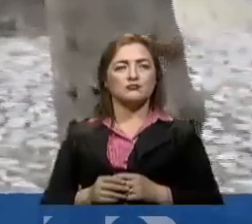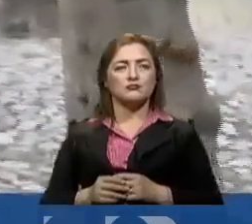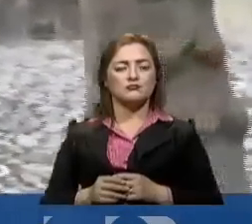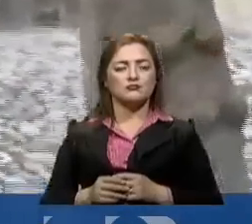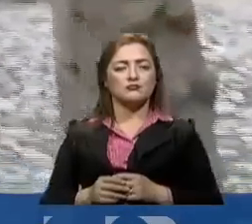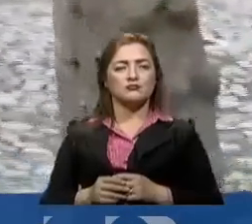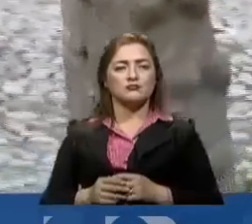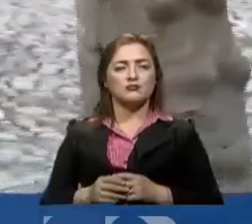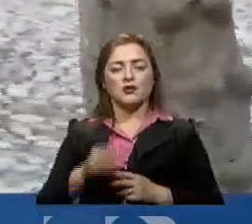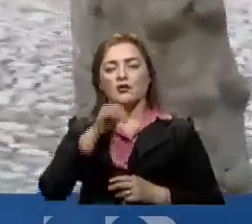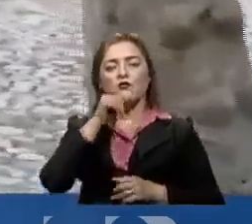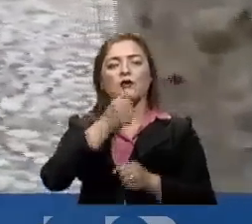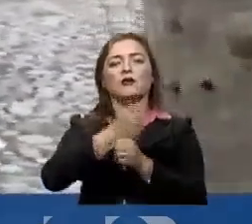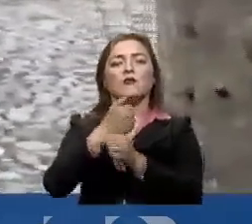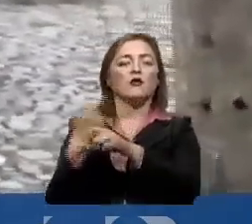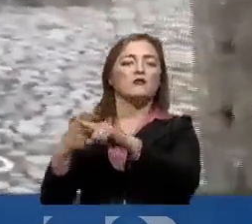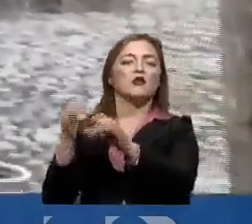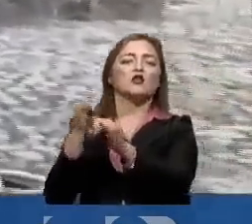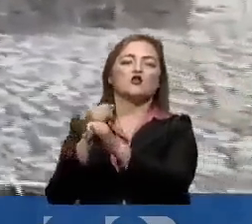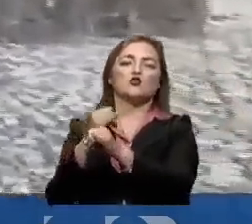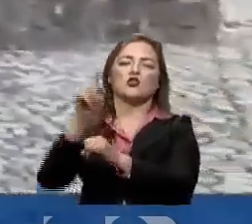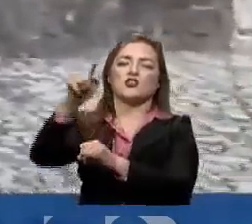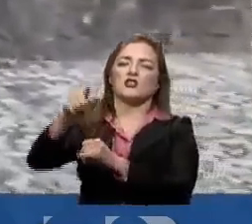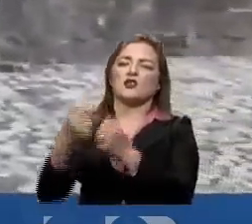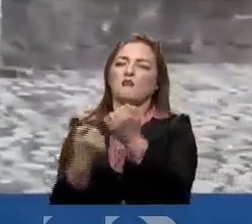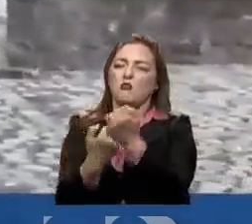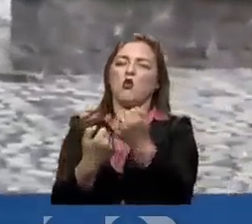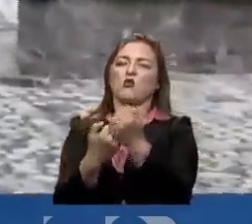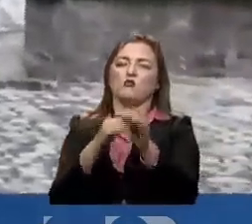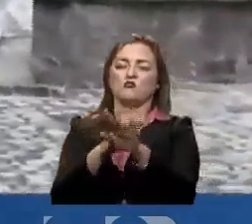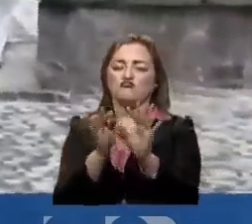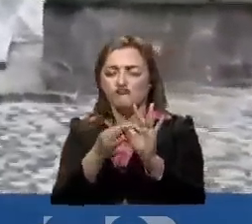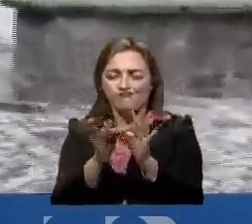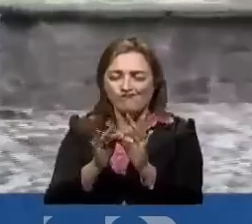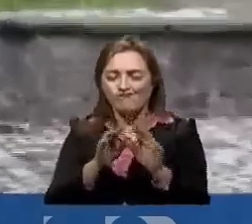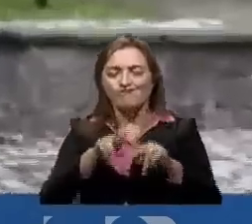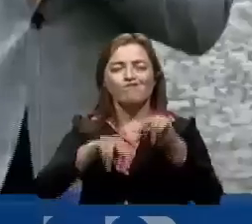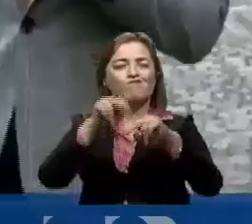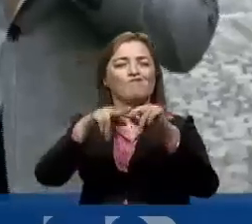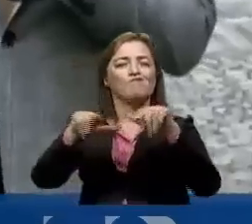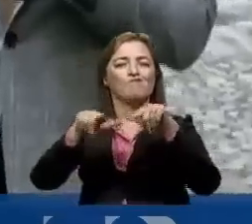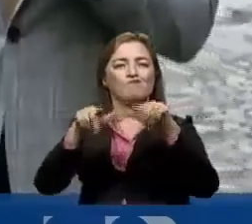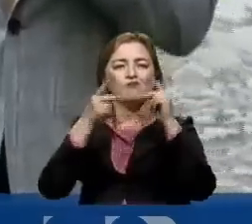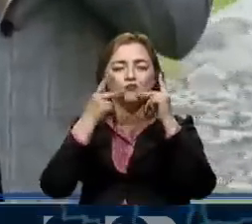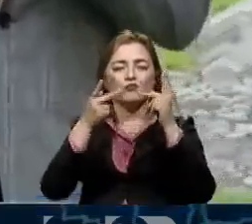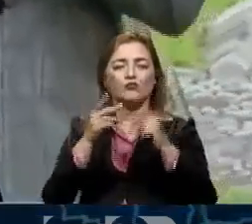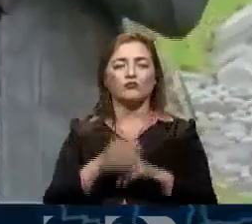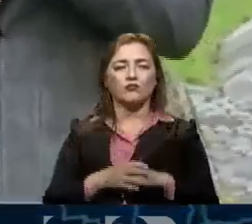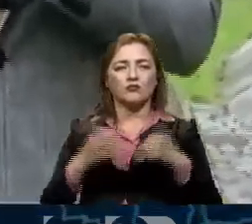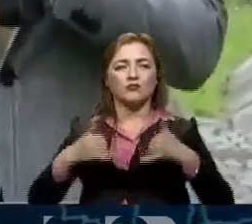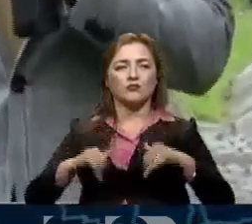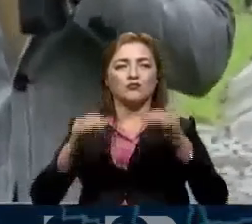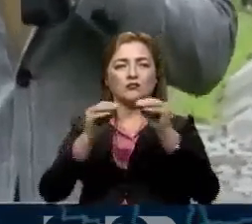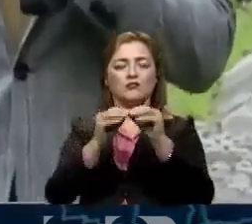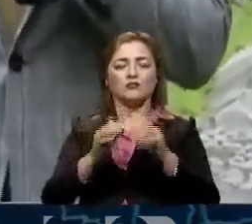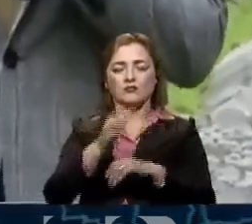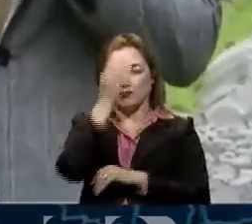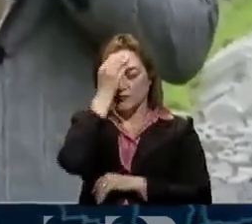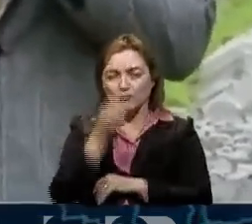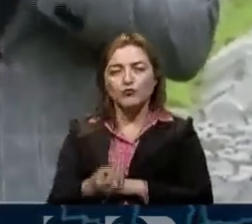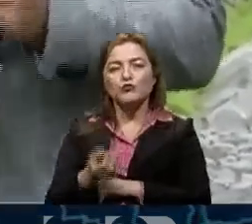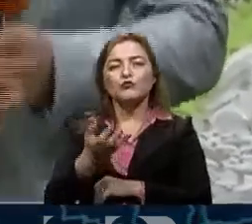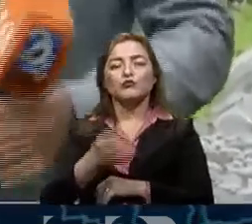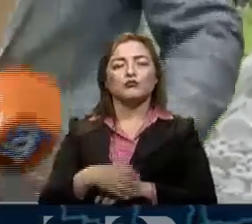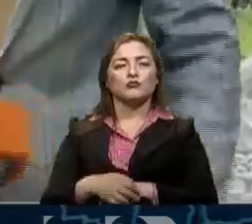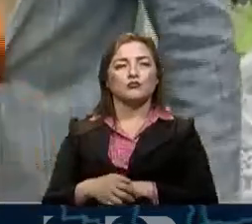hace falta también el trabajo de otras instituciones para recuperar finalmente estos espacios. Regreso a estudios, compañera, ustedes con más amigos,